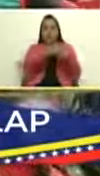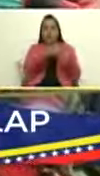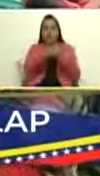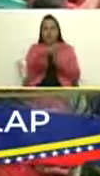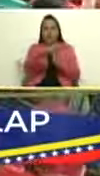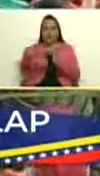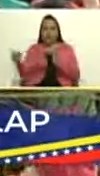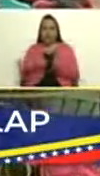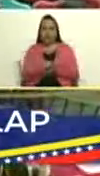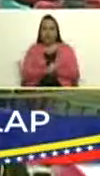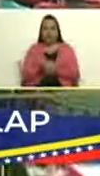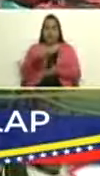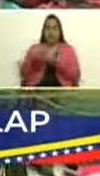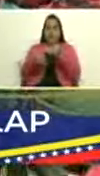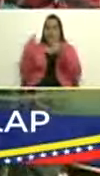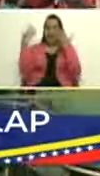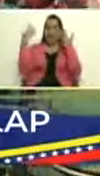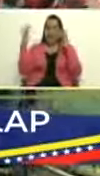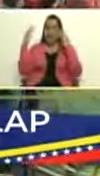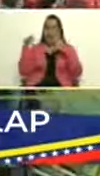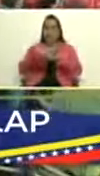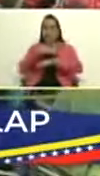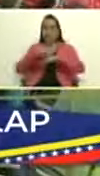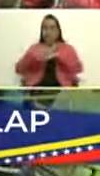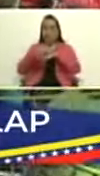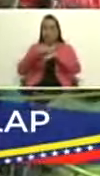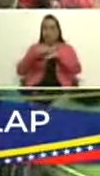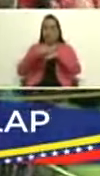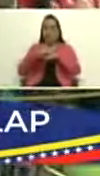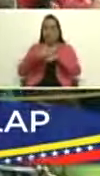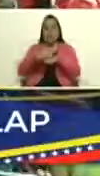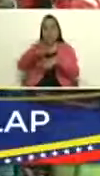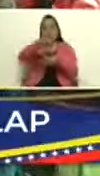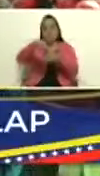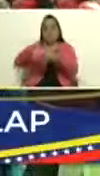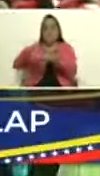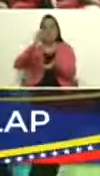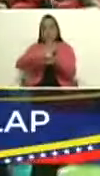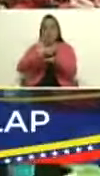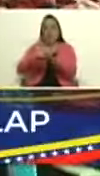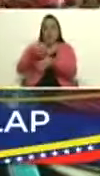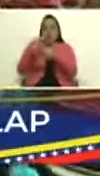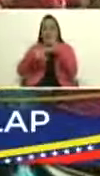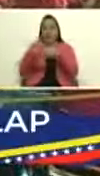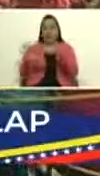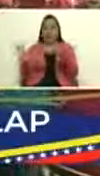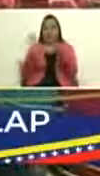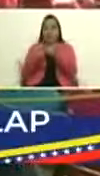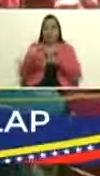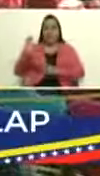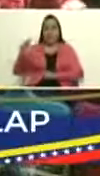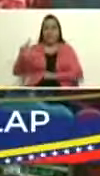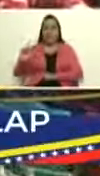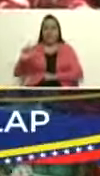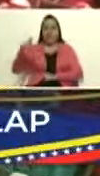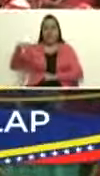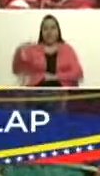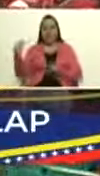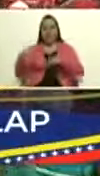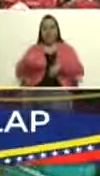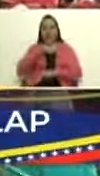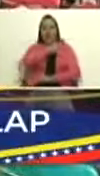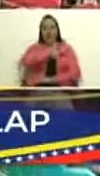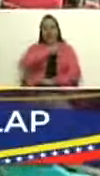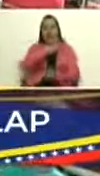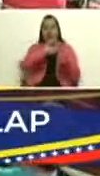aplauso a esta muchacha. Gracias, ministra de Agricultura Urbana. Articular con los CLAP, articular con los consejos comunales,